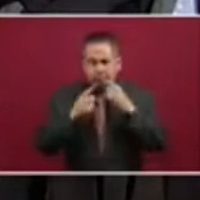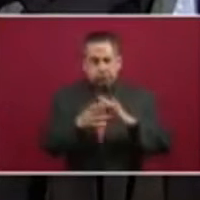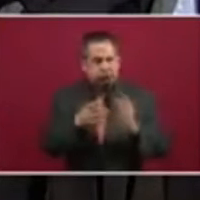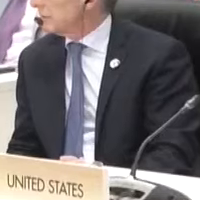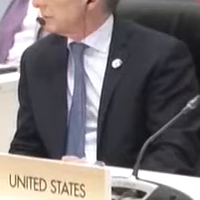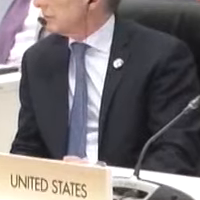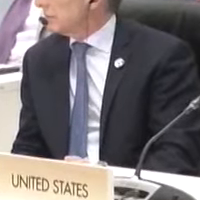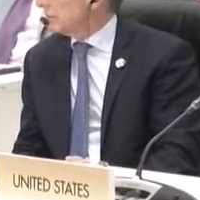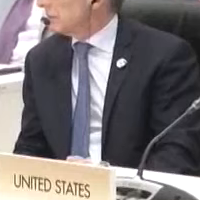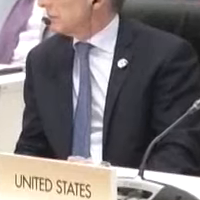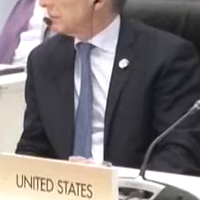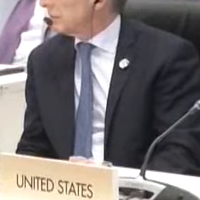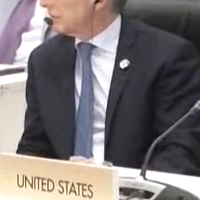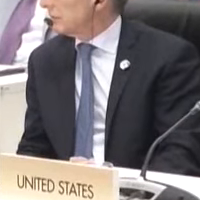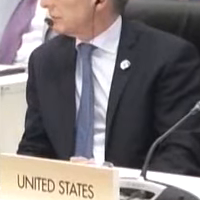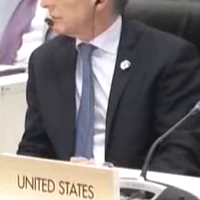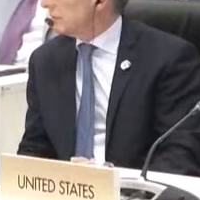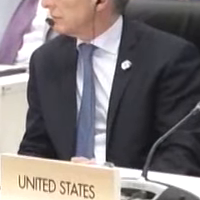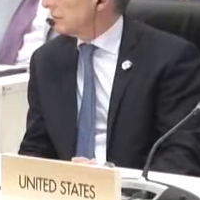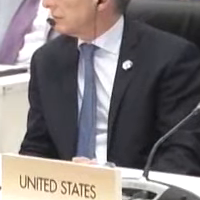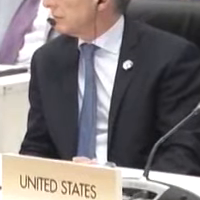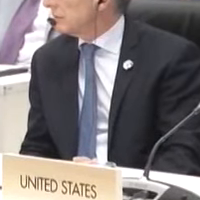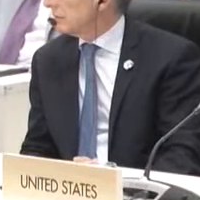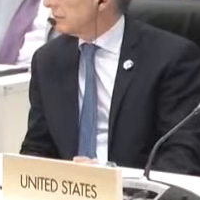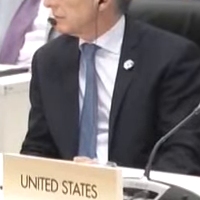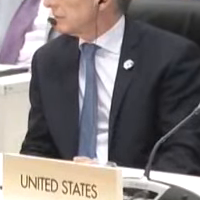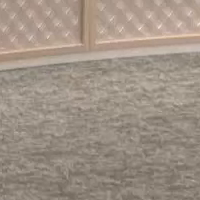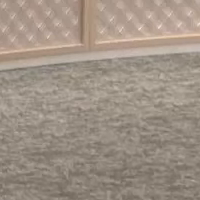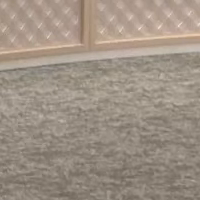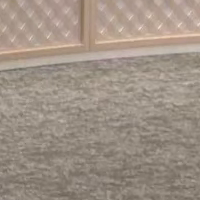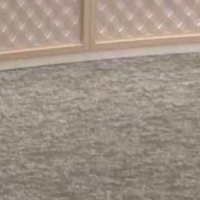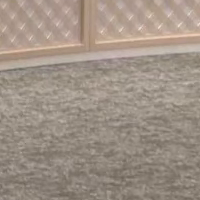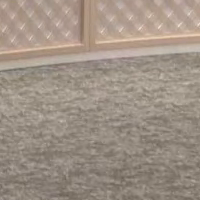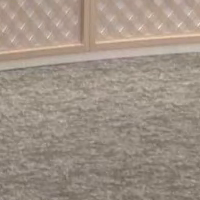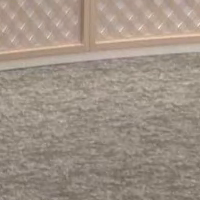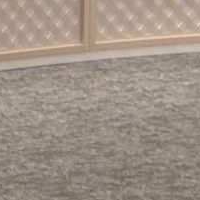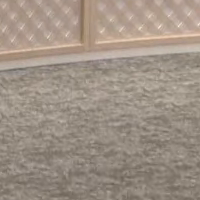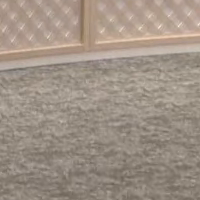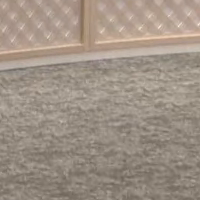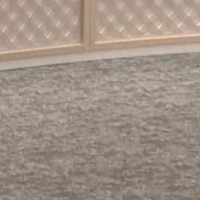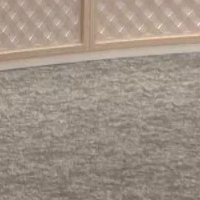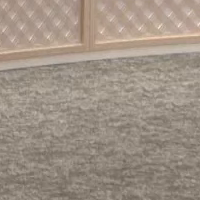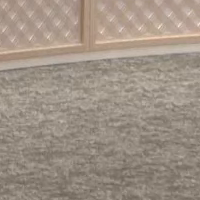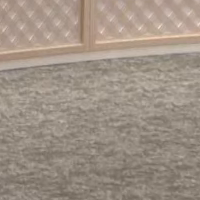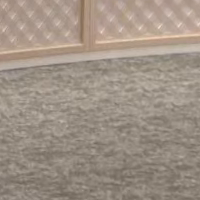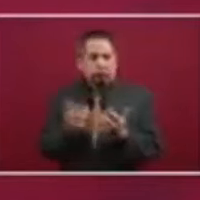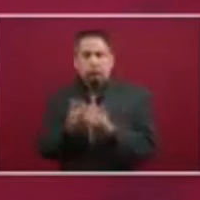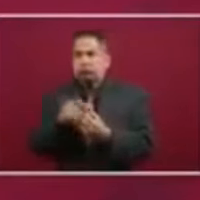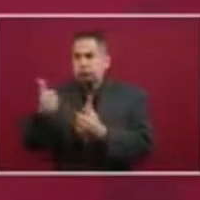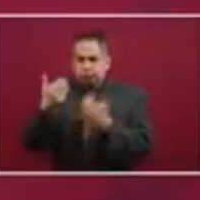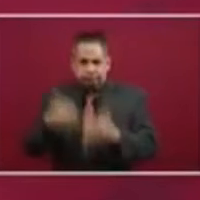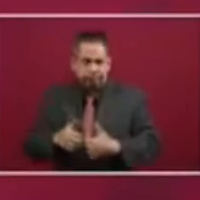con el presidente según expresó en su dimisión ursúa abandona el ejecutivo porque sus convicciones no